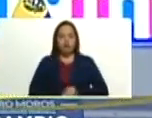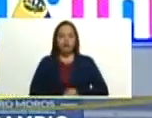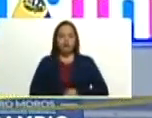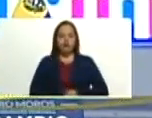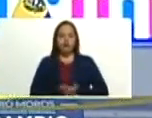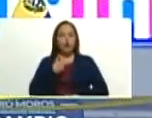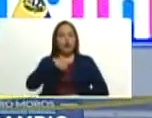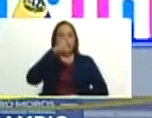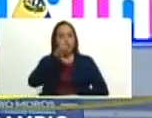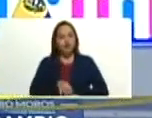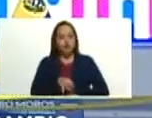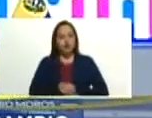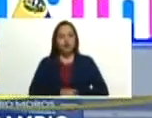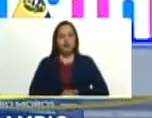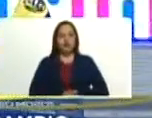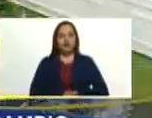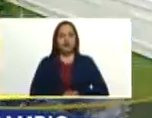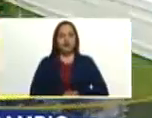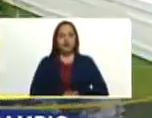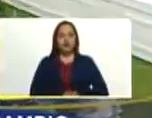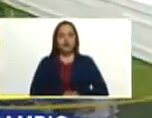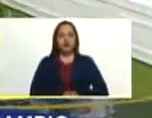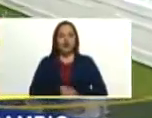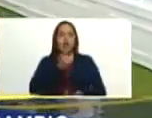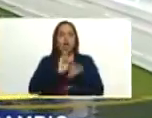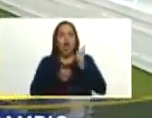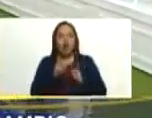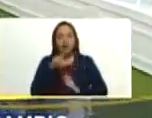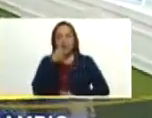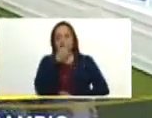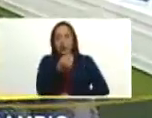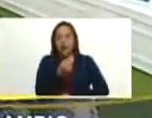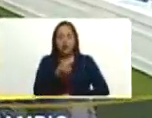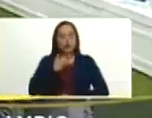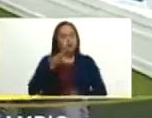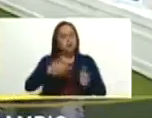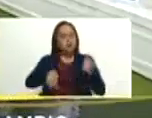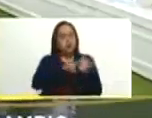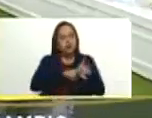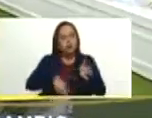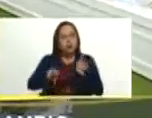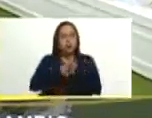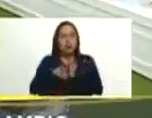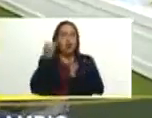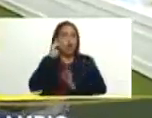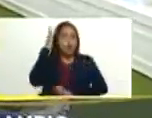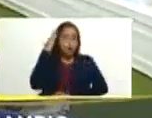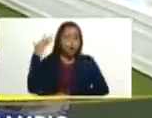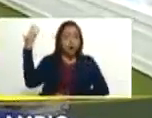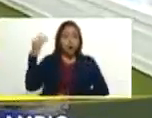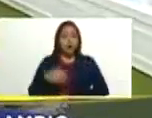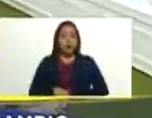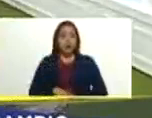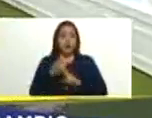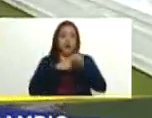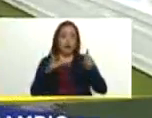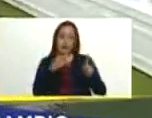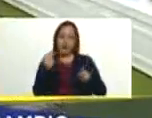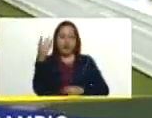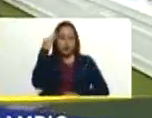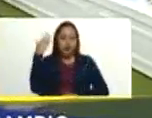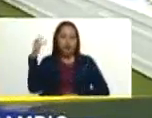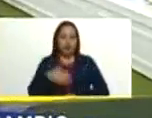Estoy seguro que algunos dirán, y lo repito, que son sueños,